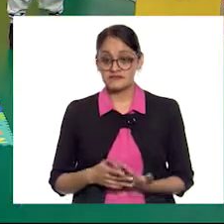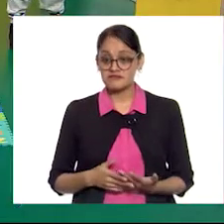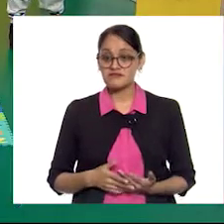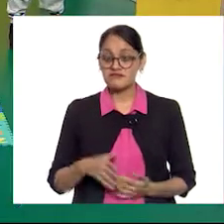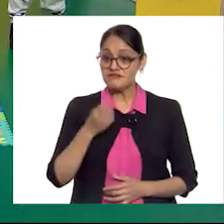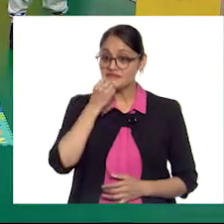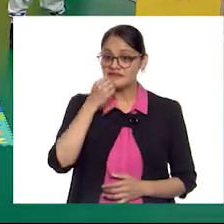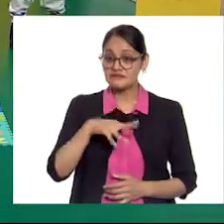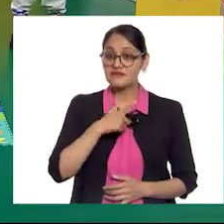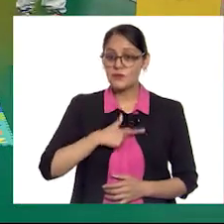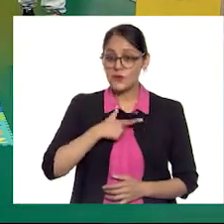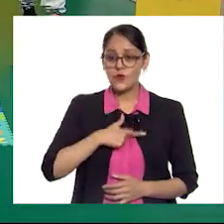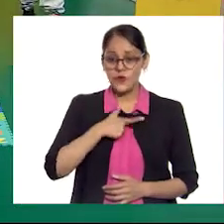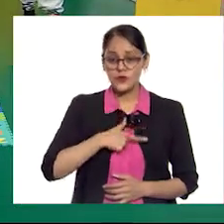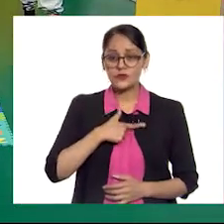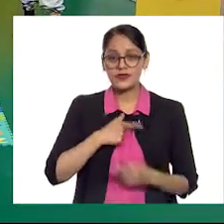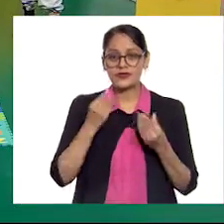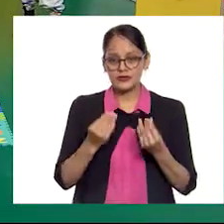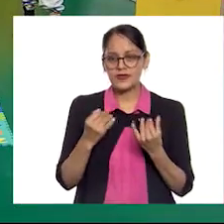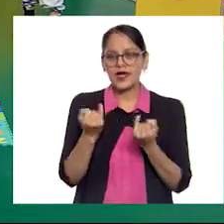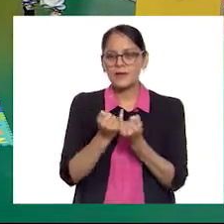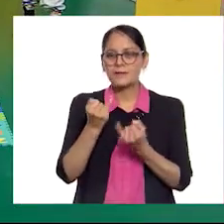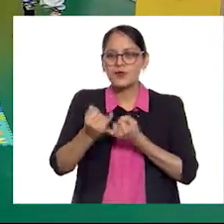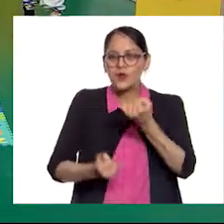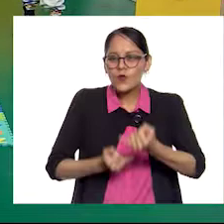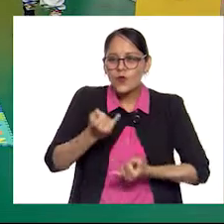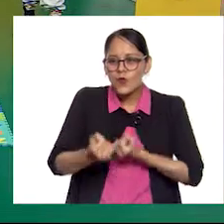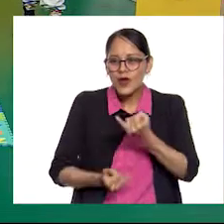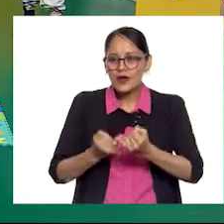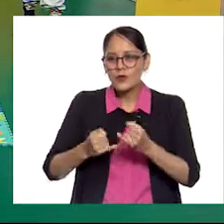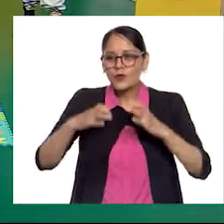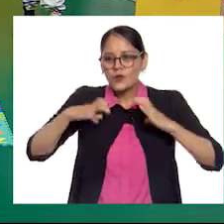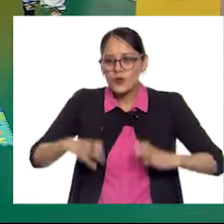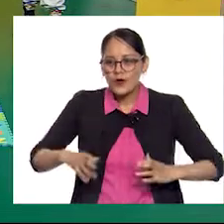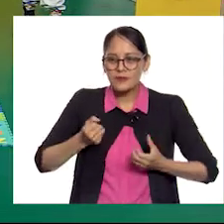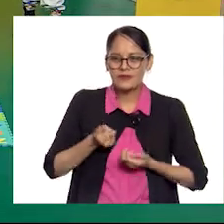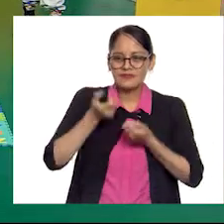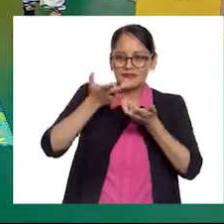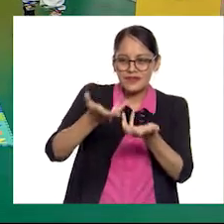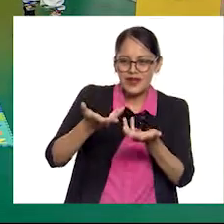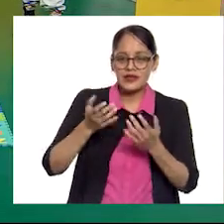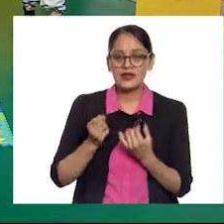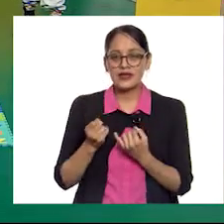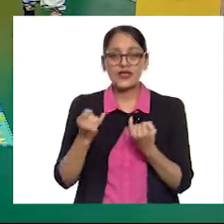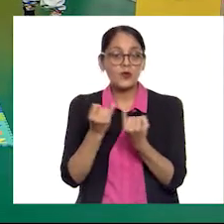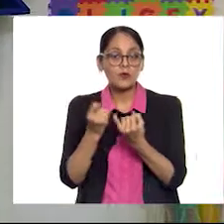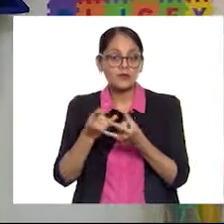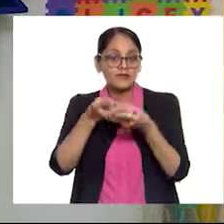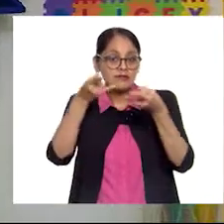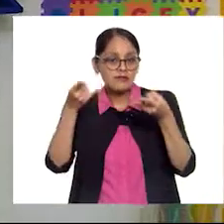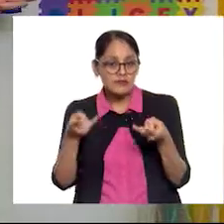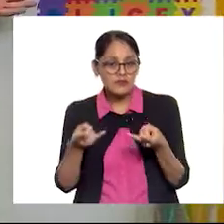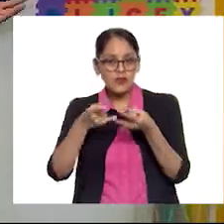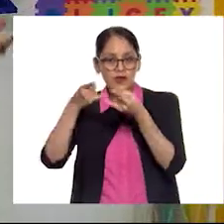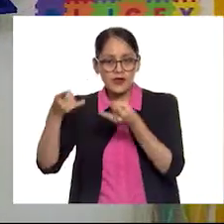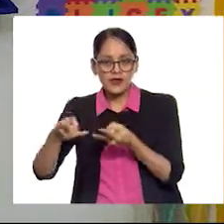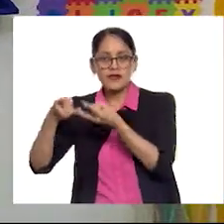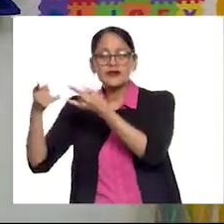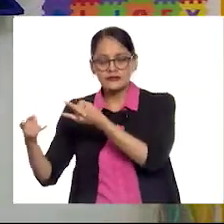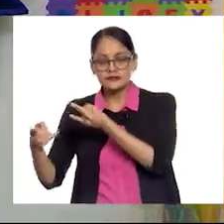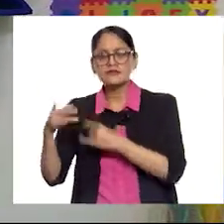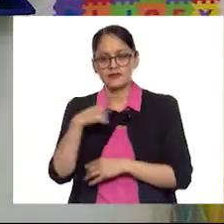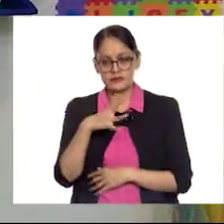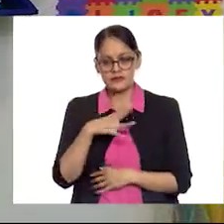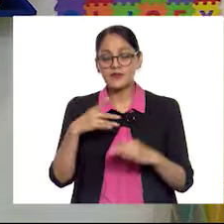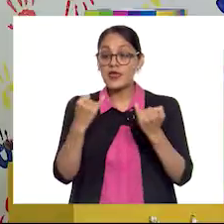Me encantó. Es como un juego de improvisación, pero bueno, también cuenta una historia y hay muchas secciones. Exacto.